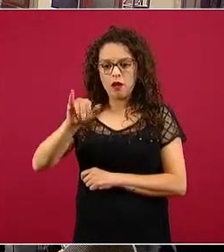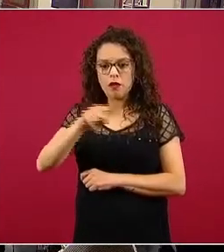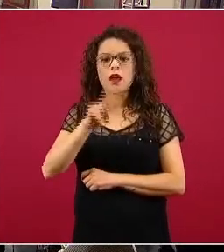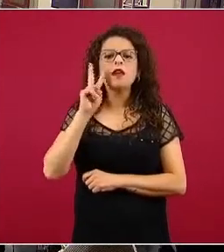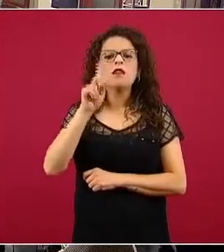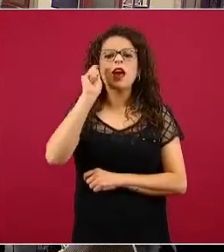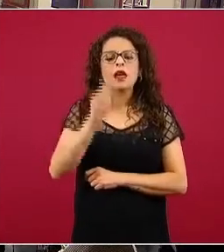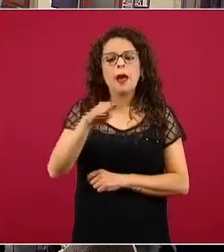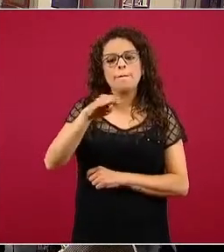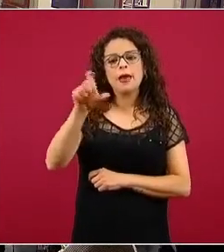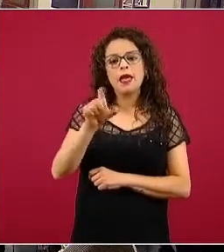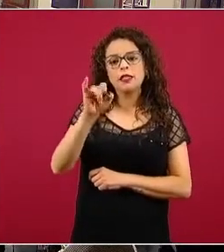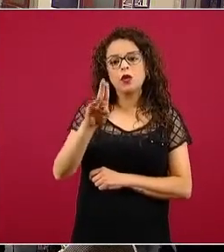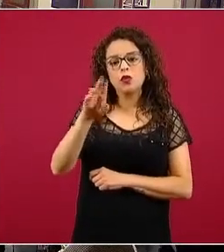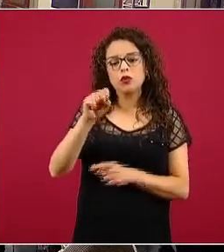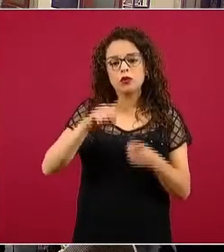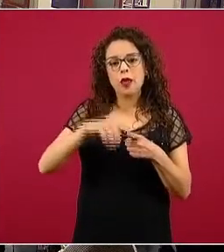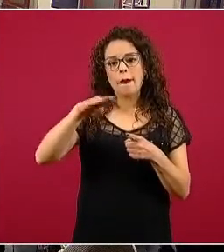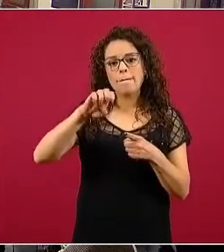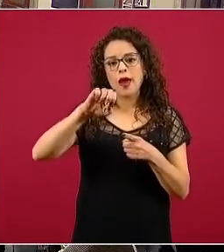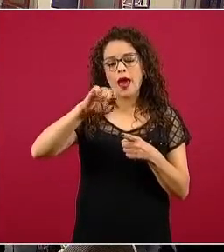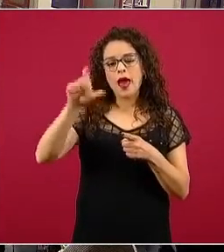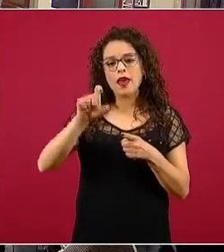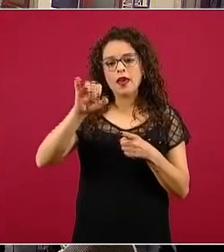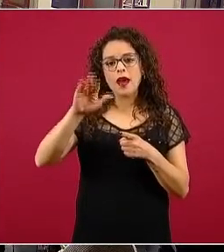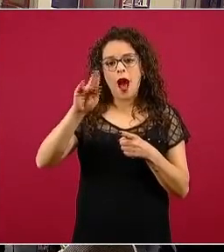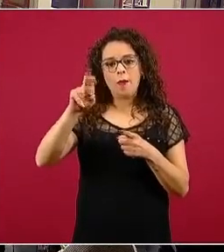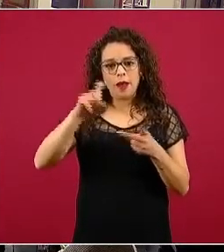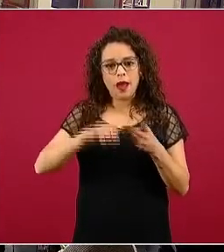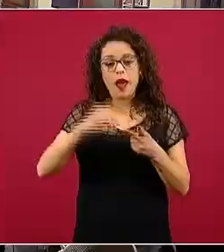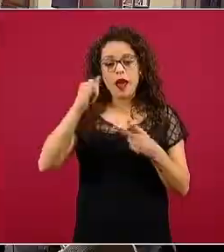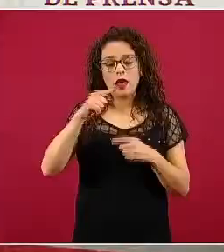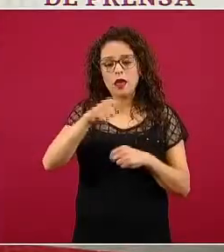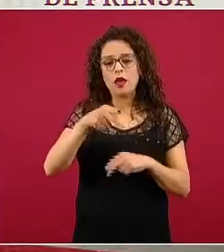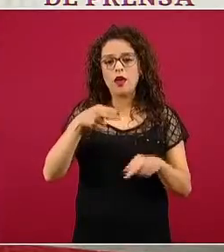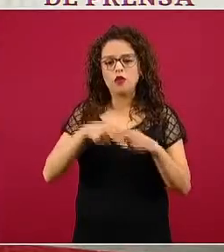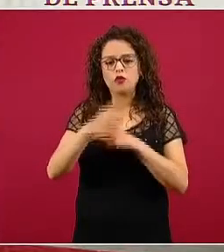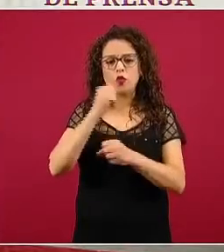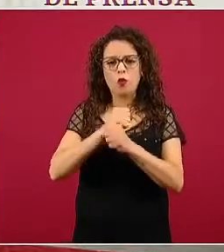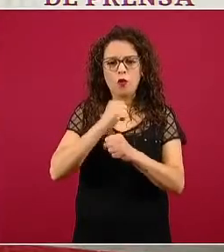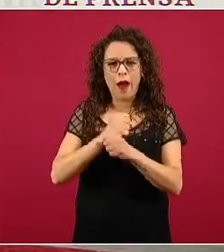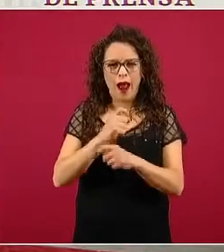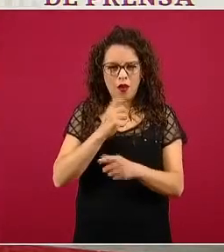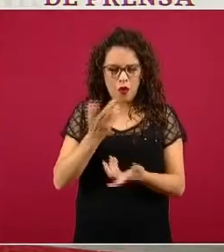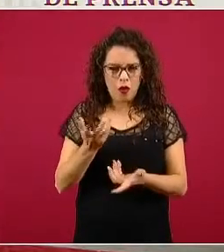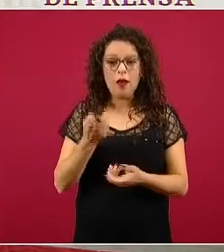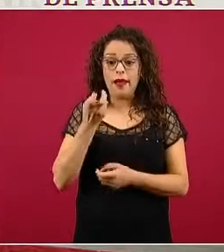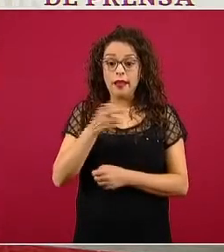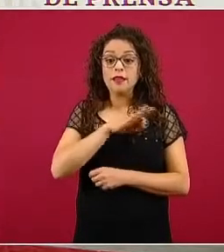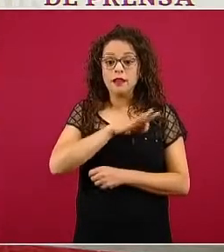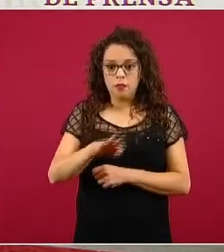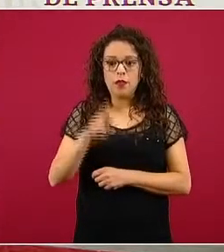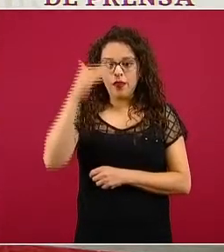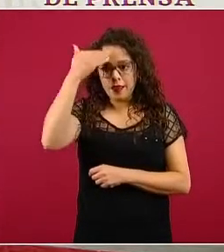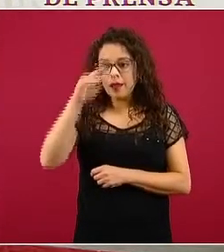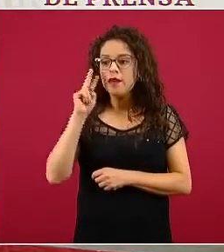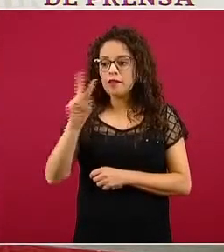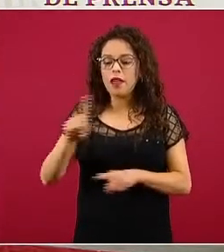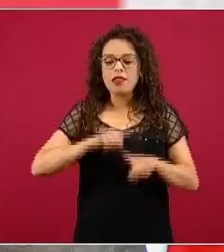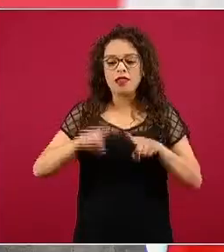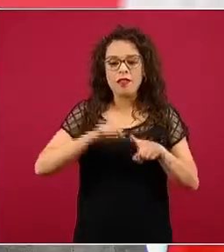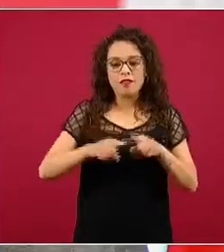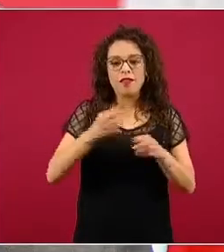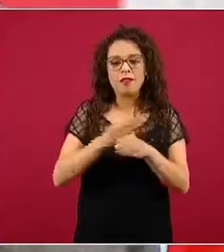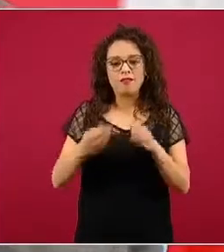Mexibus, del Mexicable y del tren suburbano. La campaña de comunicación, compartimos con ellos los materiales, discutimos cómo